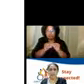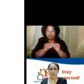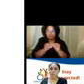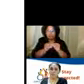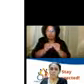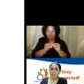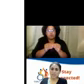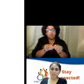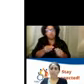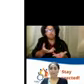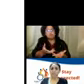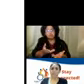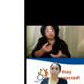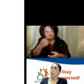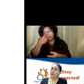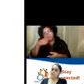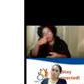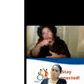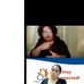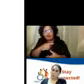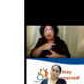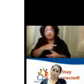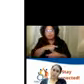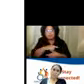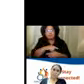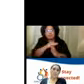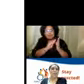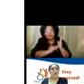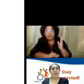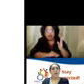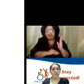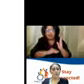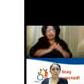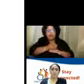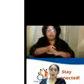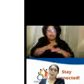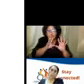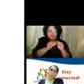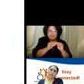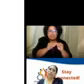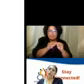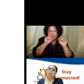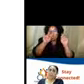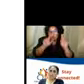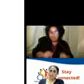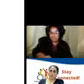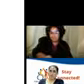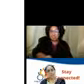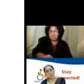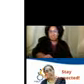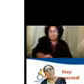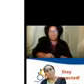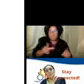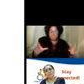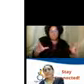seminario web, le pediremos que participe en una encuesta después del evento. Ya que se termina el seminario web, abrirá